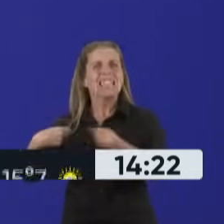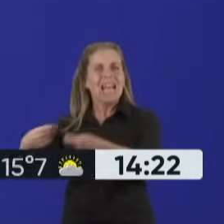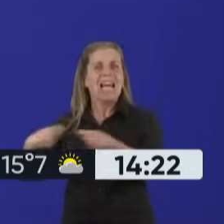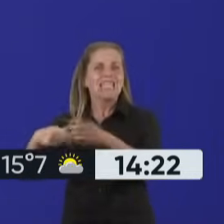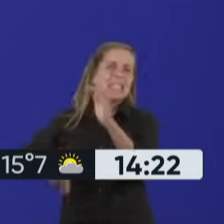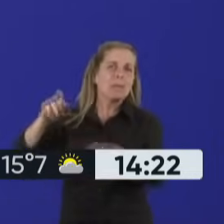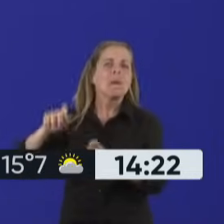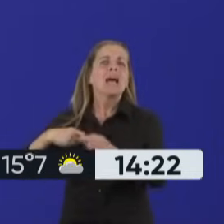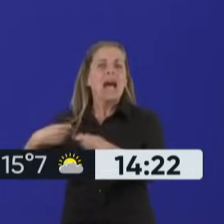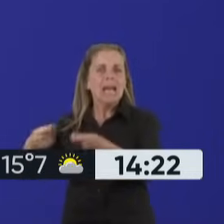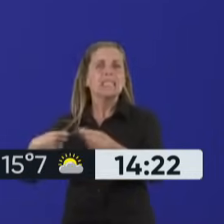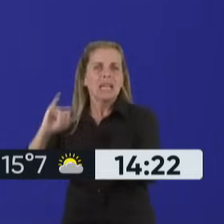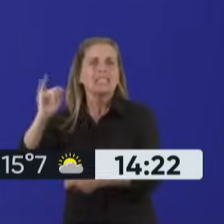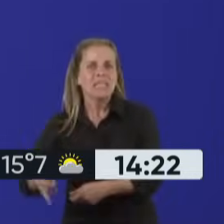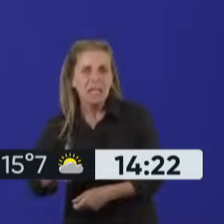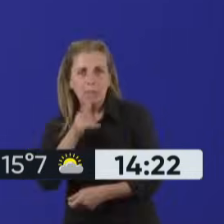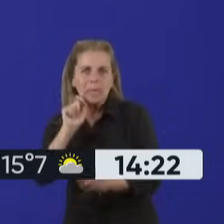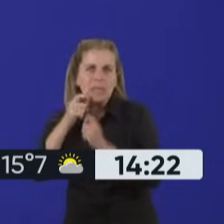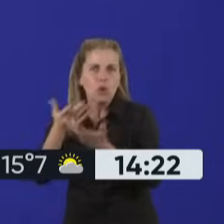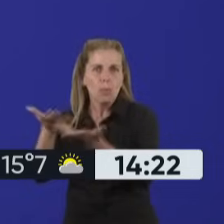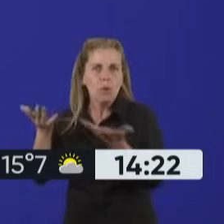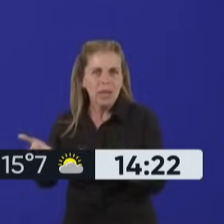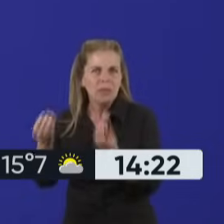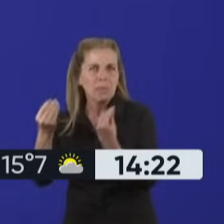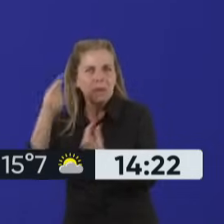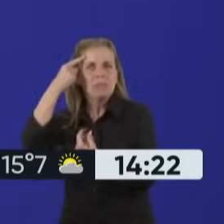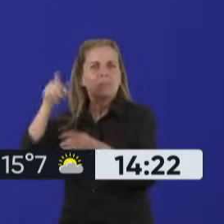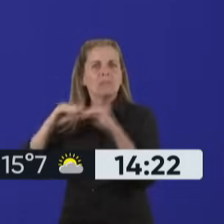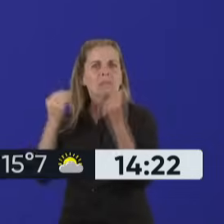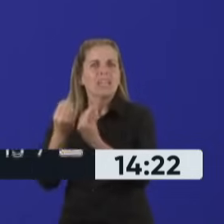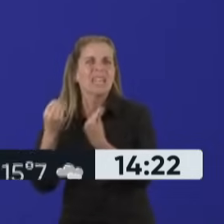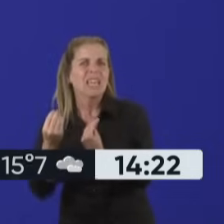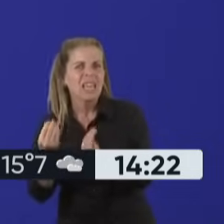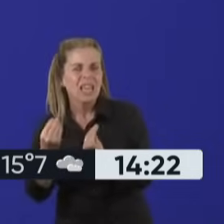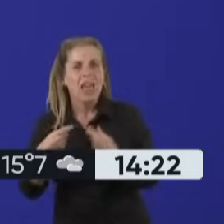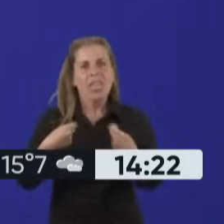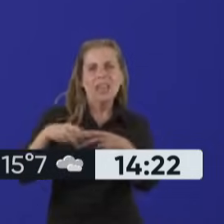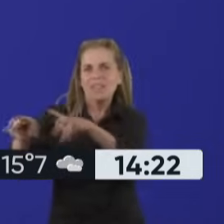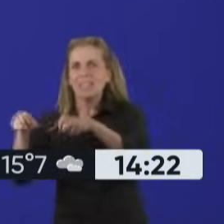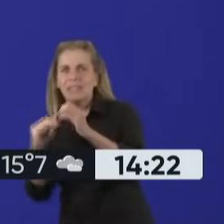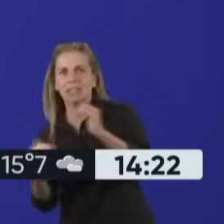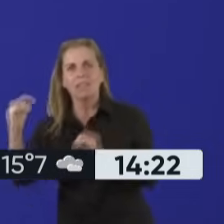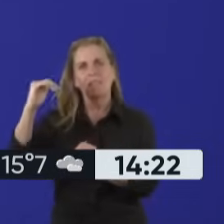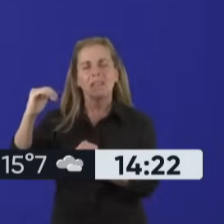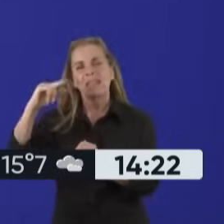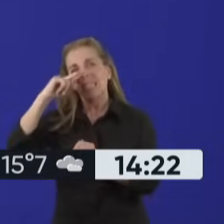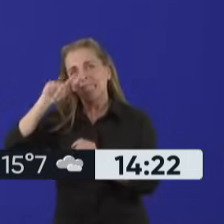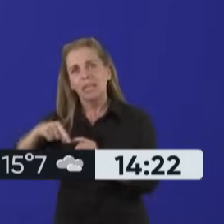muy linda, la verdad que sonaba muy linda, pero implicaba elevar el déficit fiscal en 7 puntos del PBI.